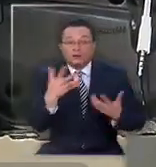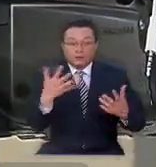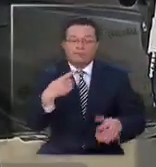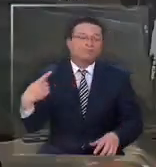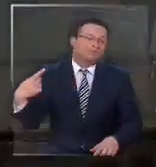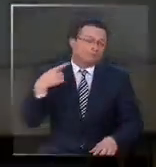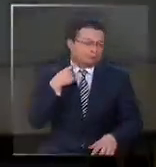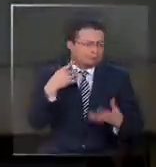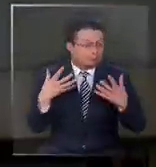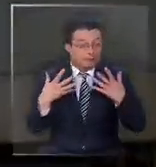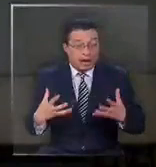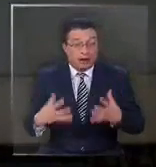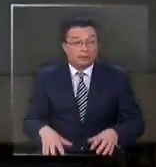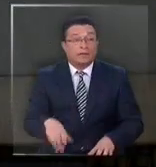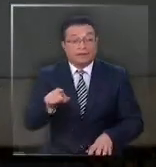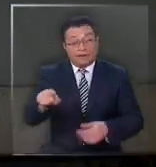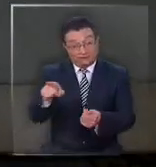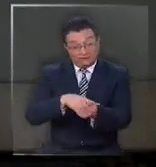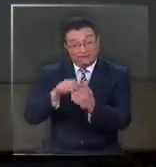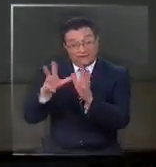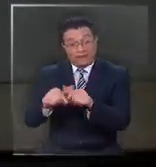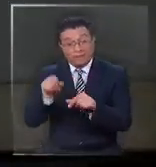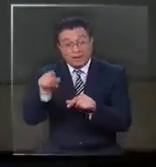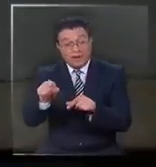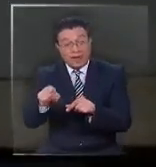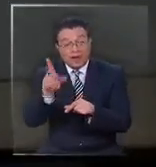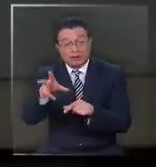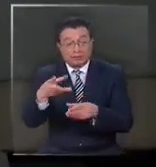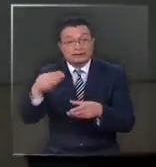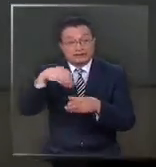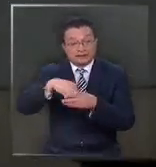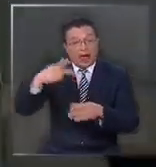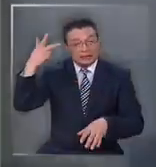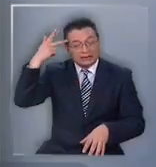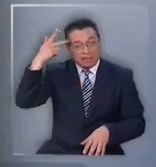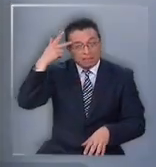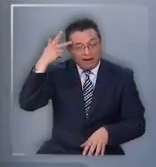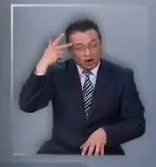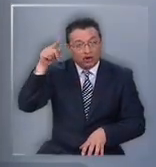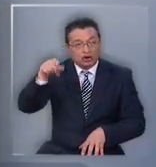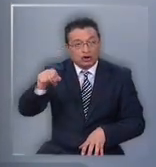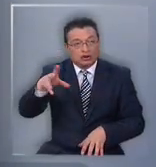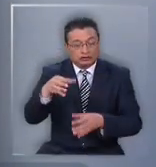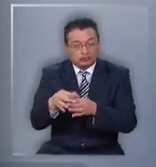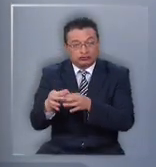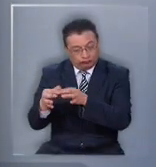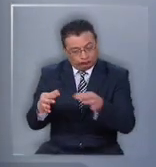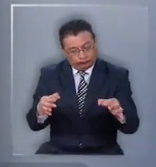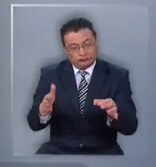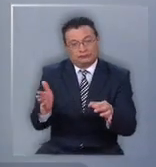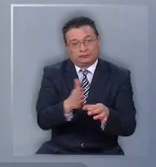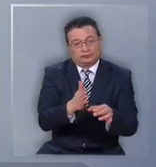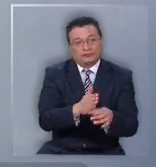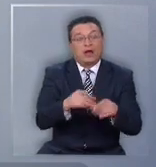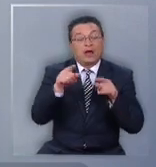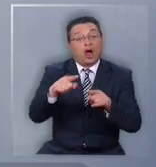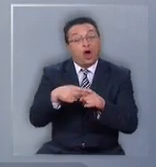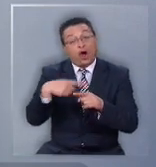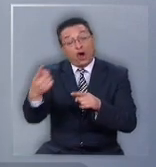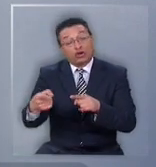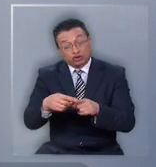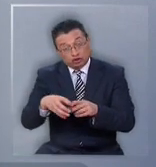una tragedia. Parte de esta familia sería del interior de São Paulo, de la ciudad de Hortolândia. Otra